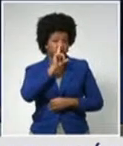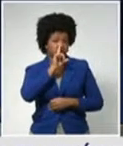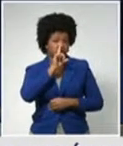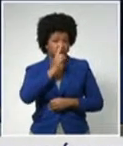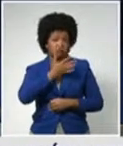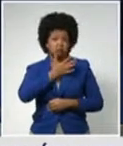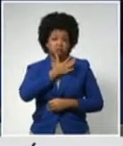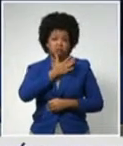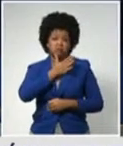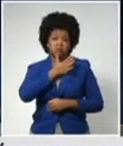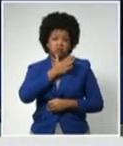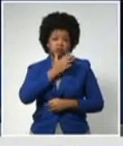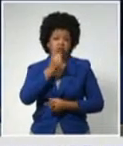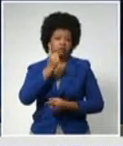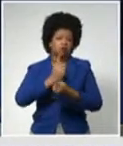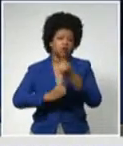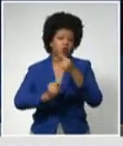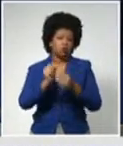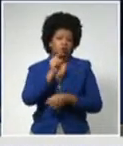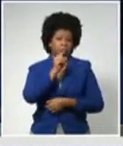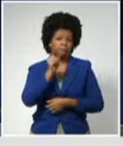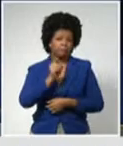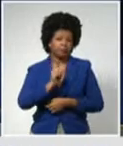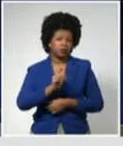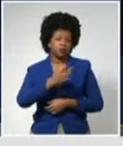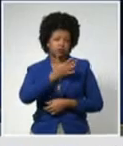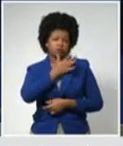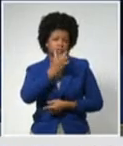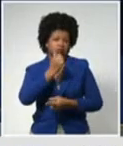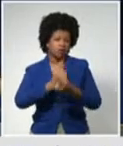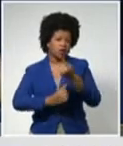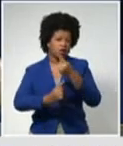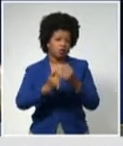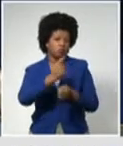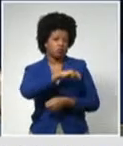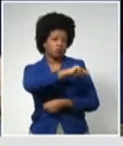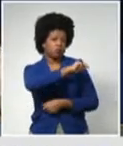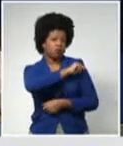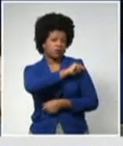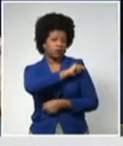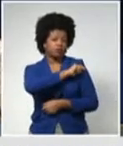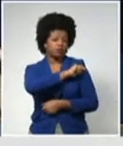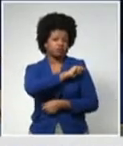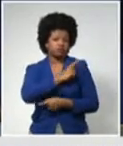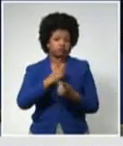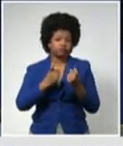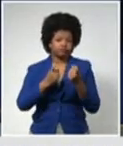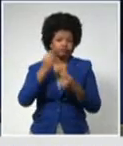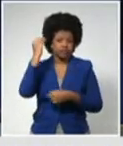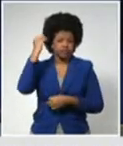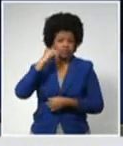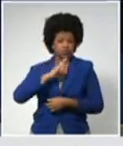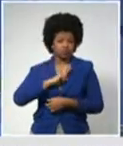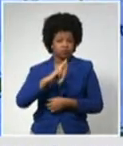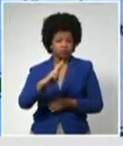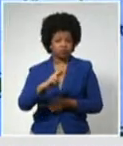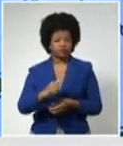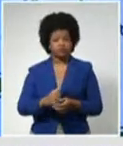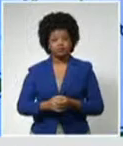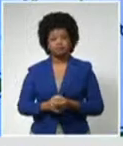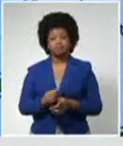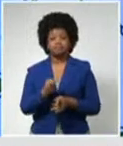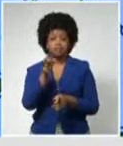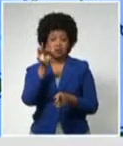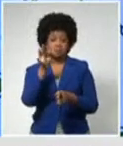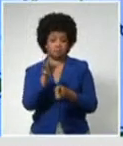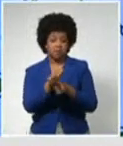que tenemos alguna pregunta que la población quiere que le respondamos. Comenzamos la ronda